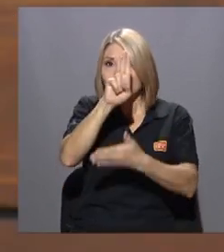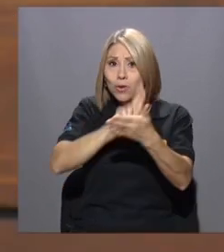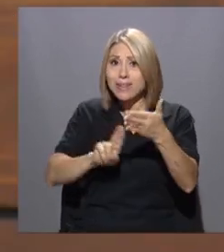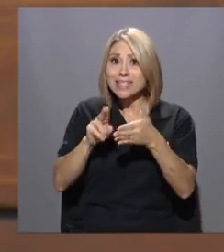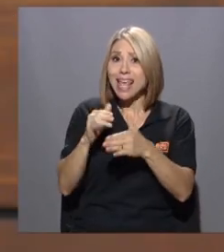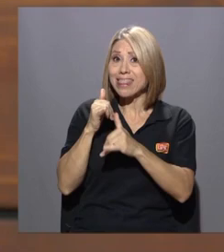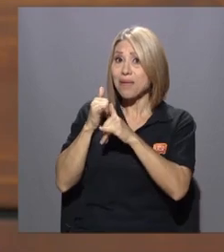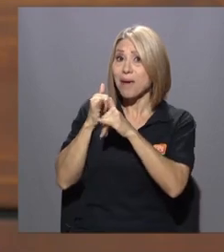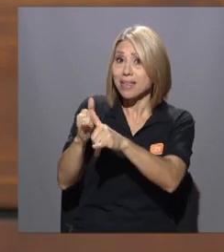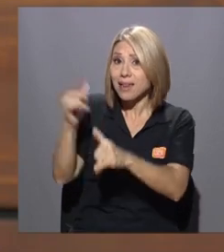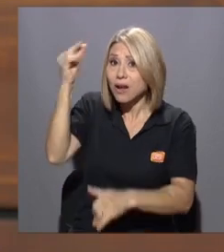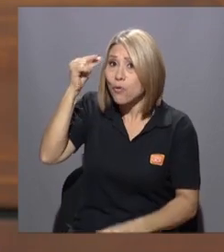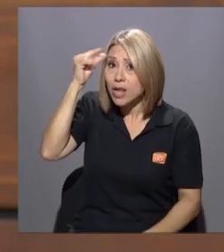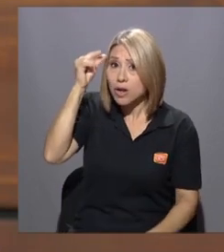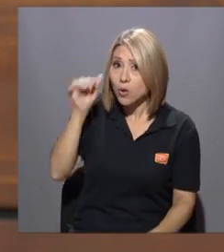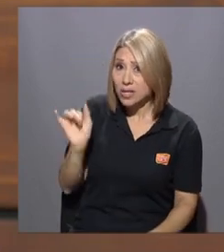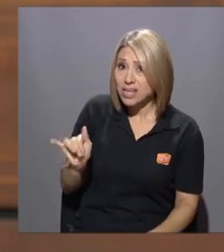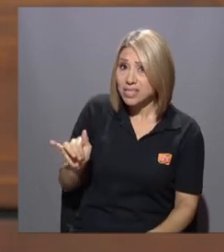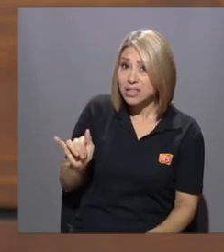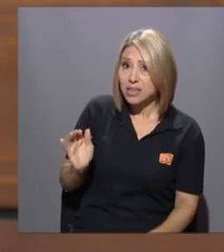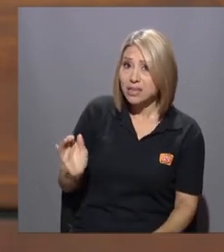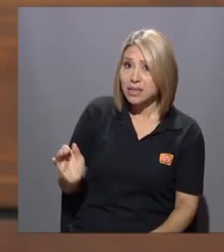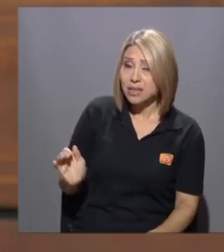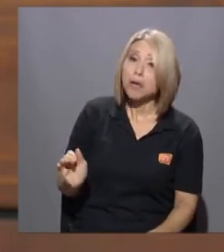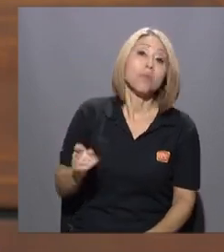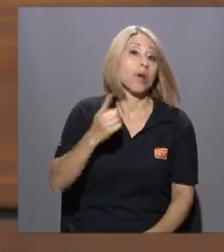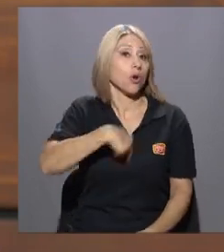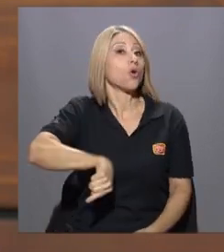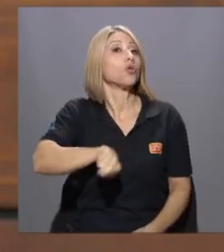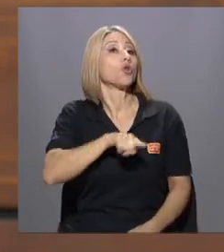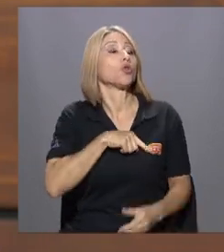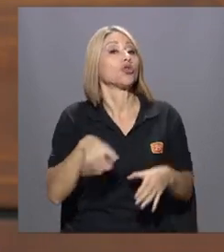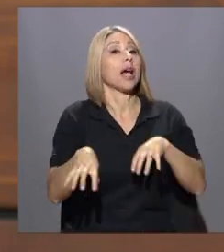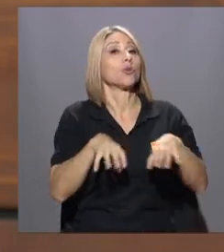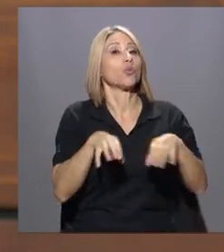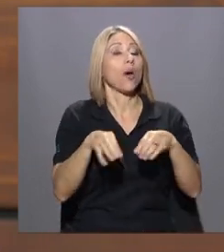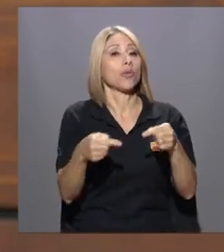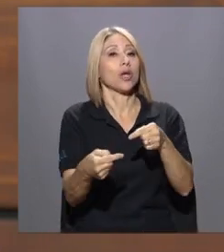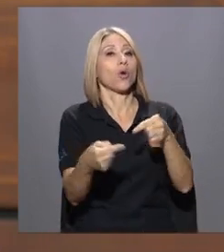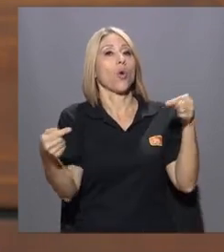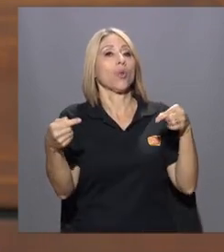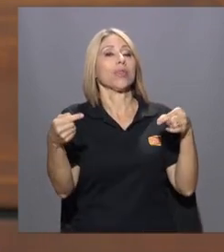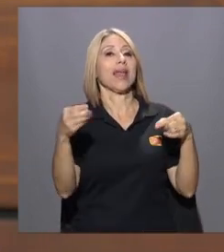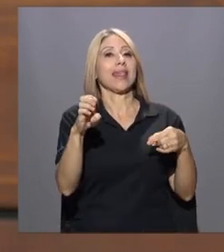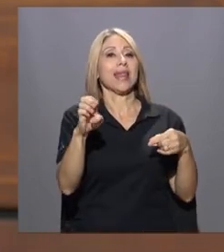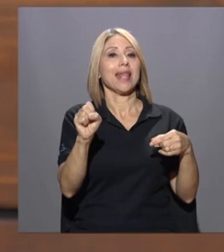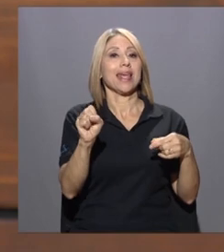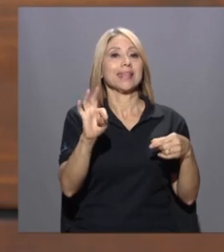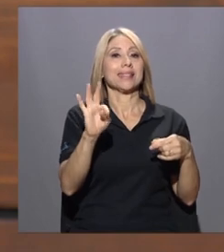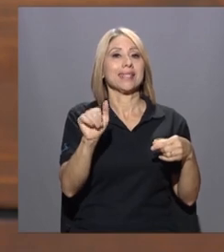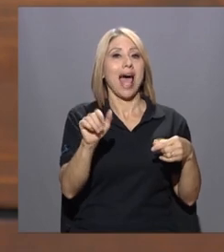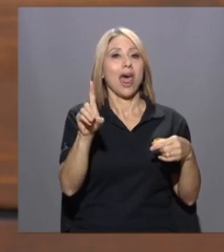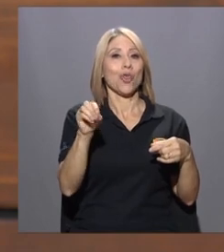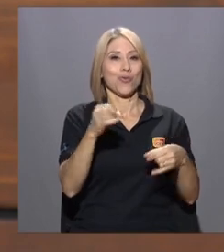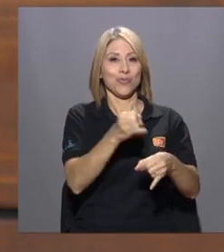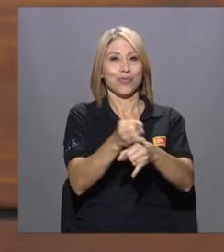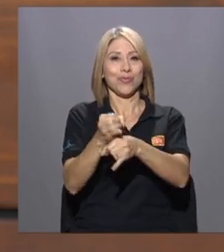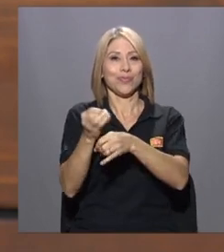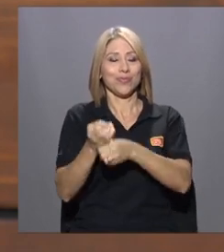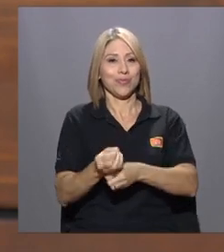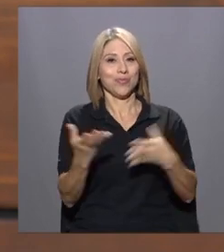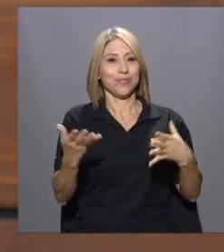así? Bueno, estamos actuando en contra del Estado. Lo que quiero yo decir es lo